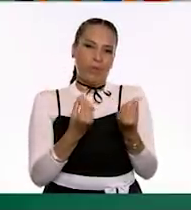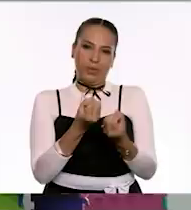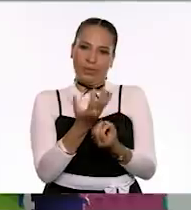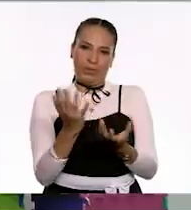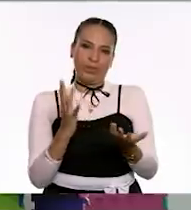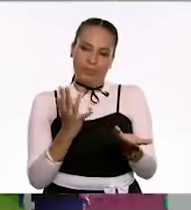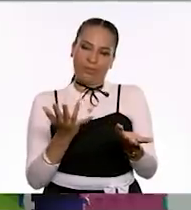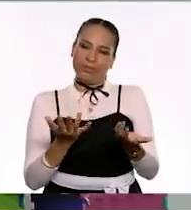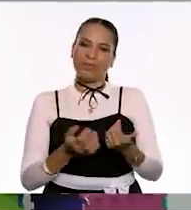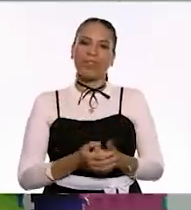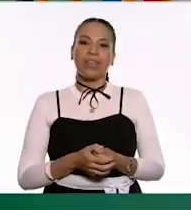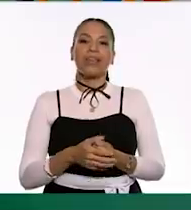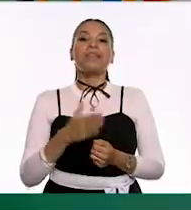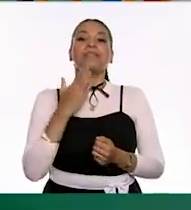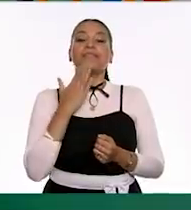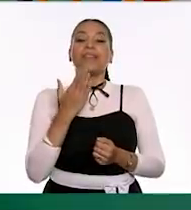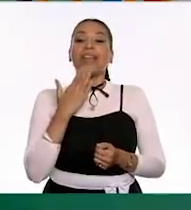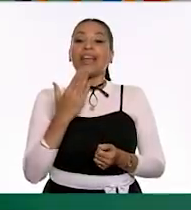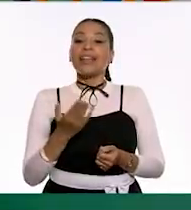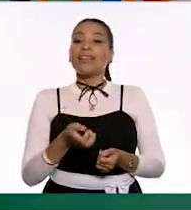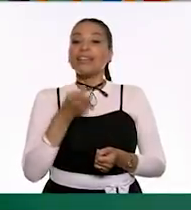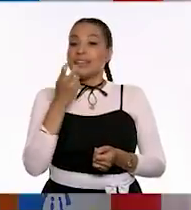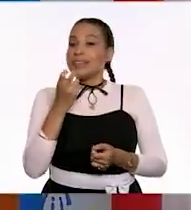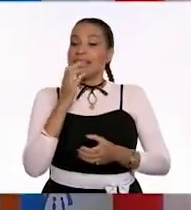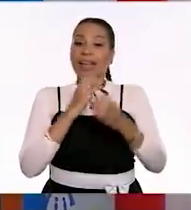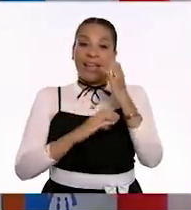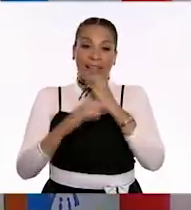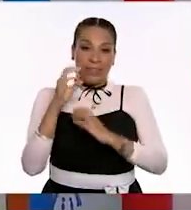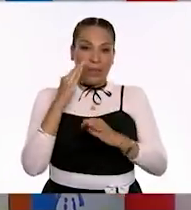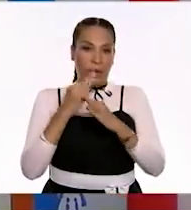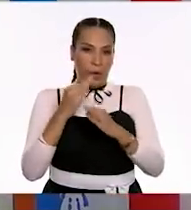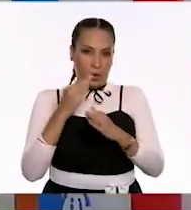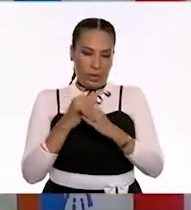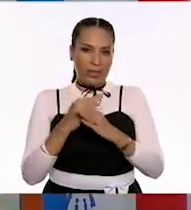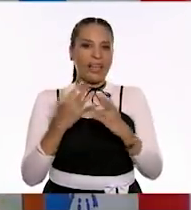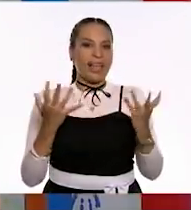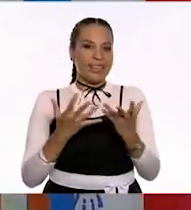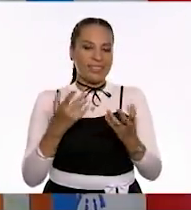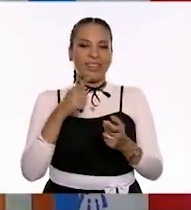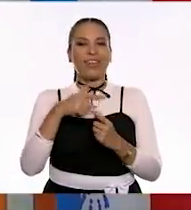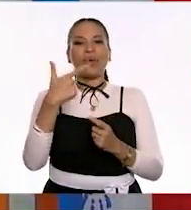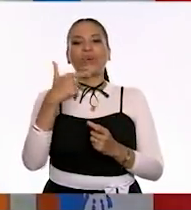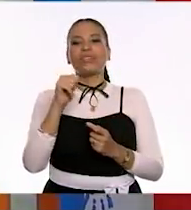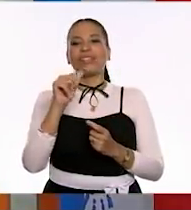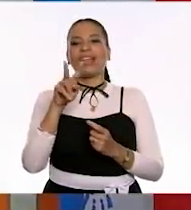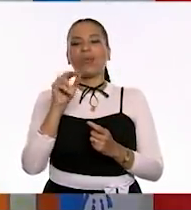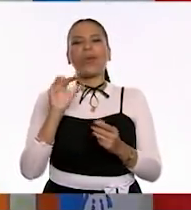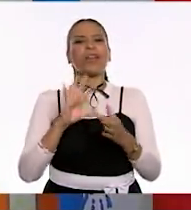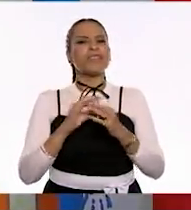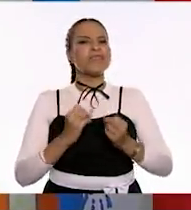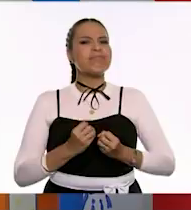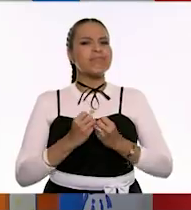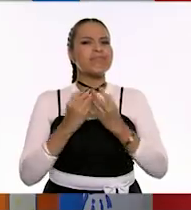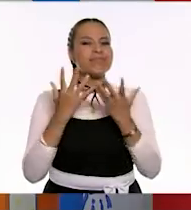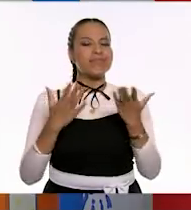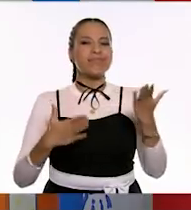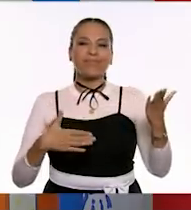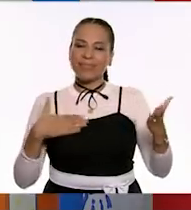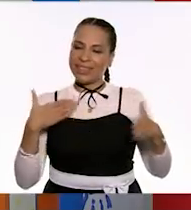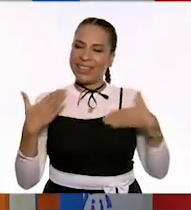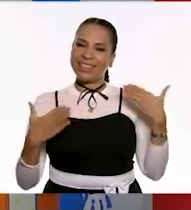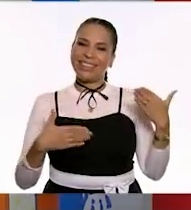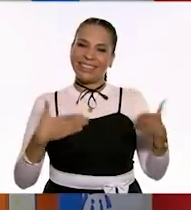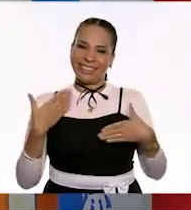elementos. Muy bien. Entonces, esta canción que acabamos de hacer con Gustavo nos expresa alegría.